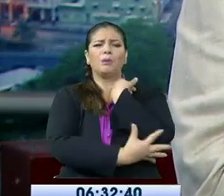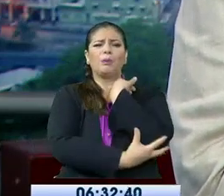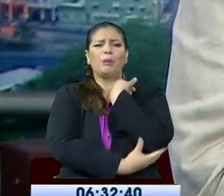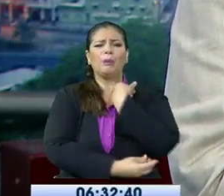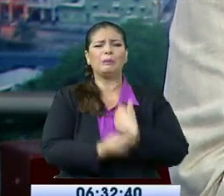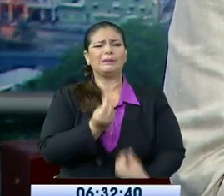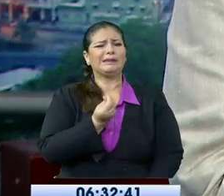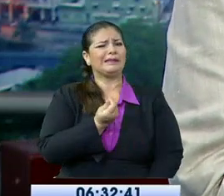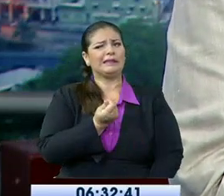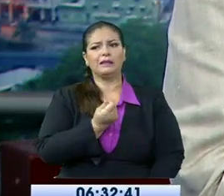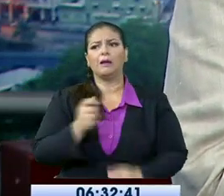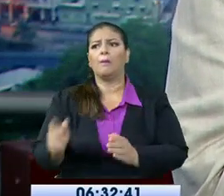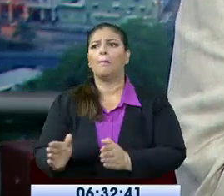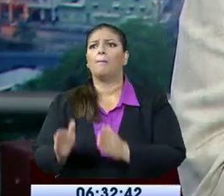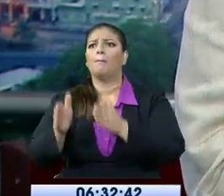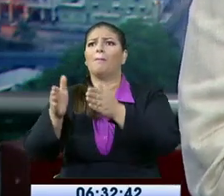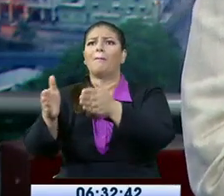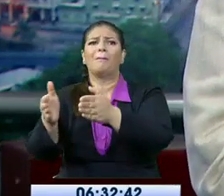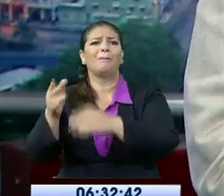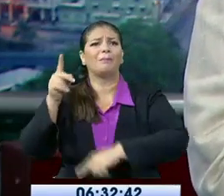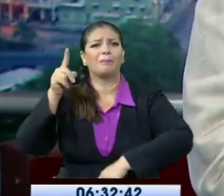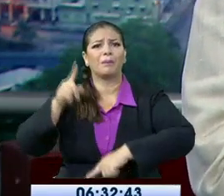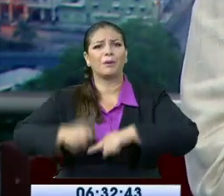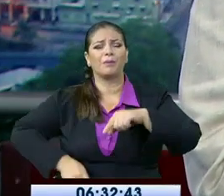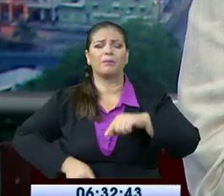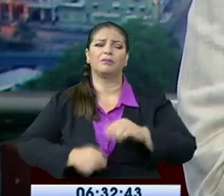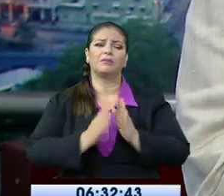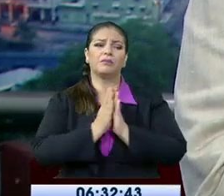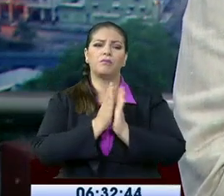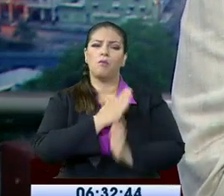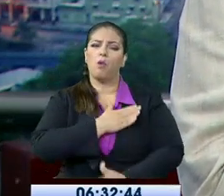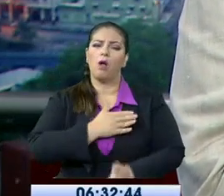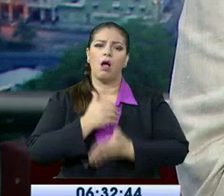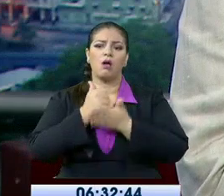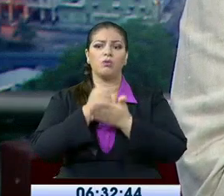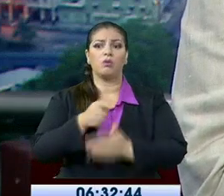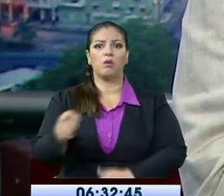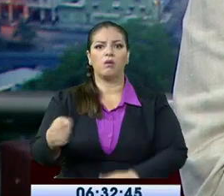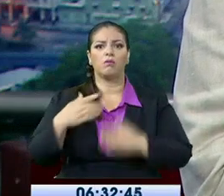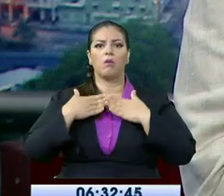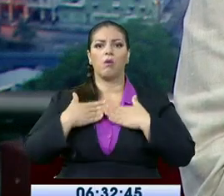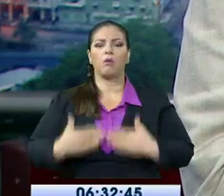pues el cadáver ya se encuentra en estado de descomposición.